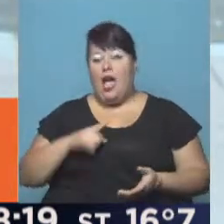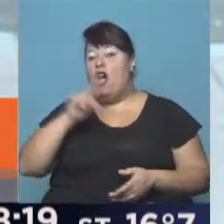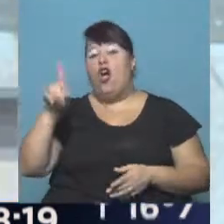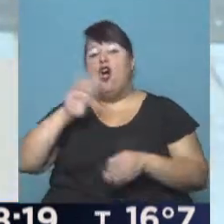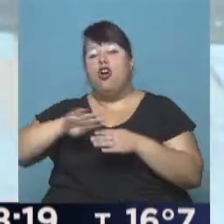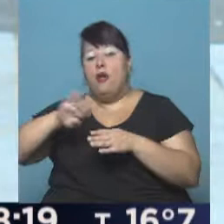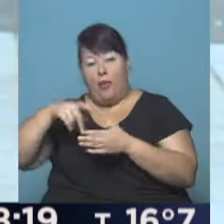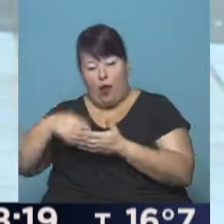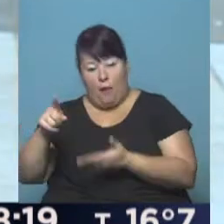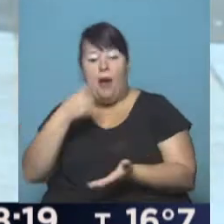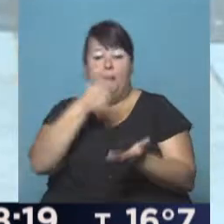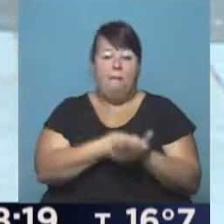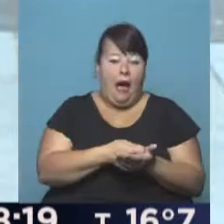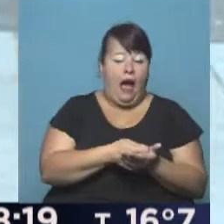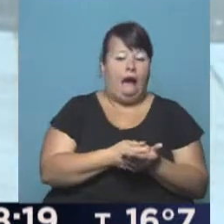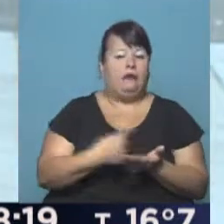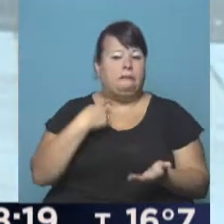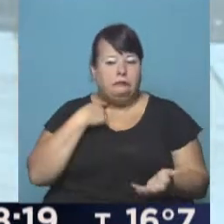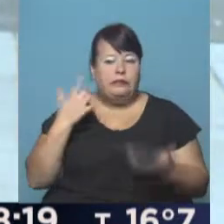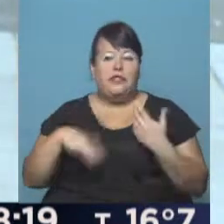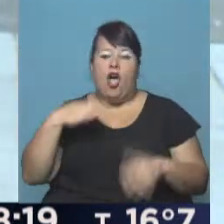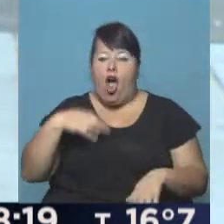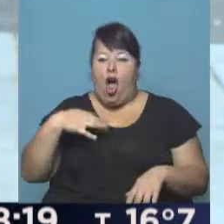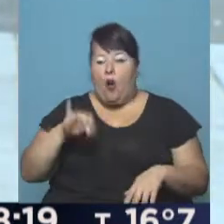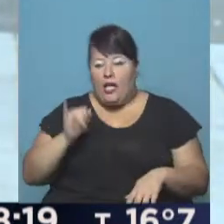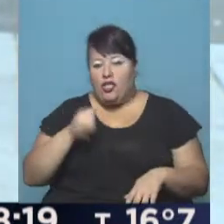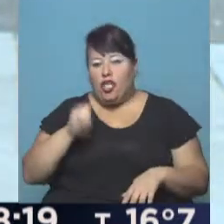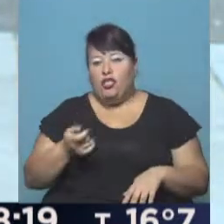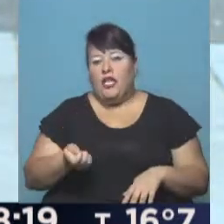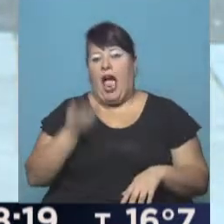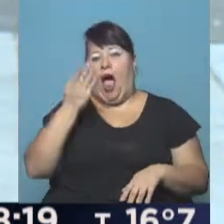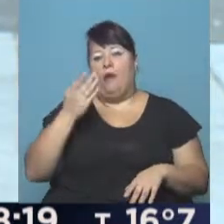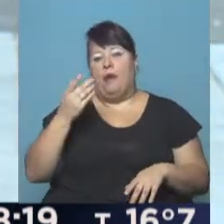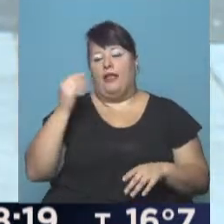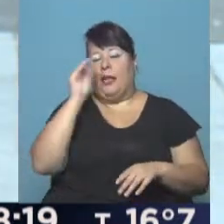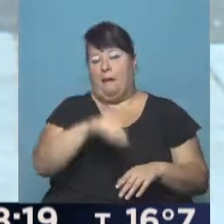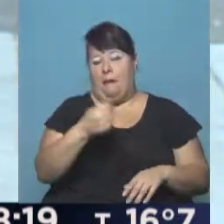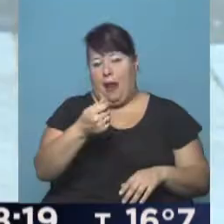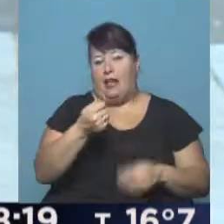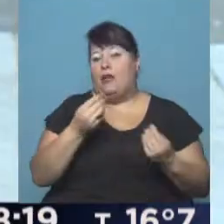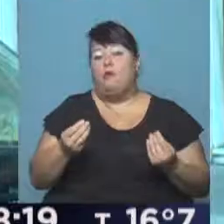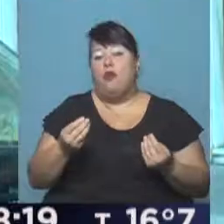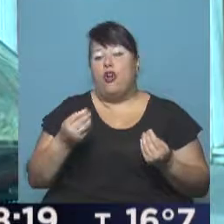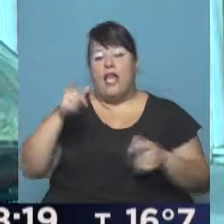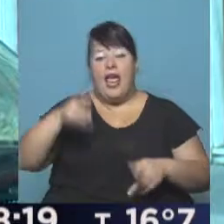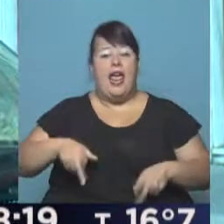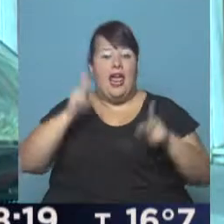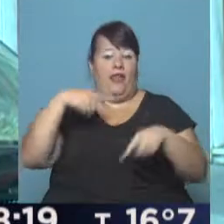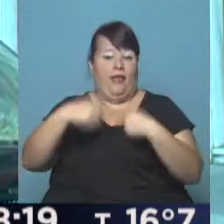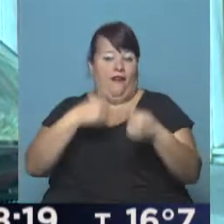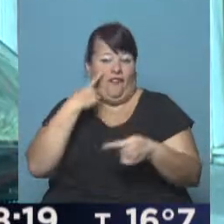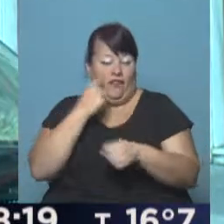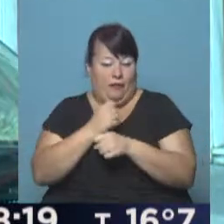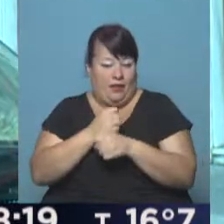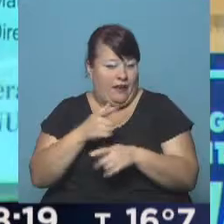pagan los que pagan entonces se ven obligados a aumentar los aportes porque el consorcio tiene que seguir viviendo